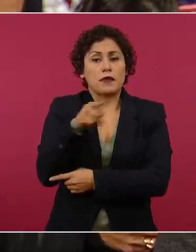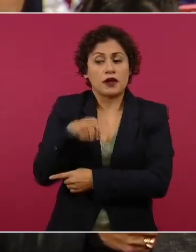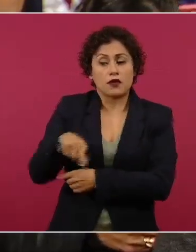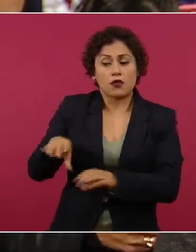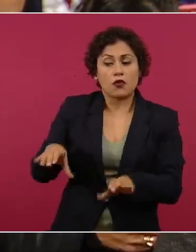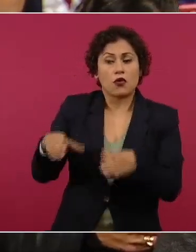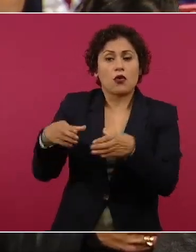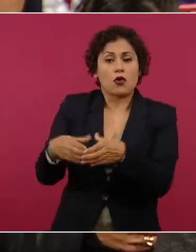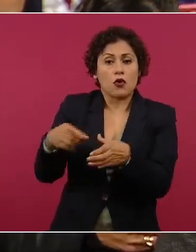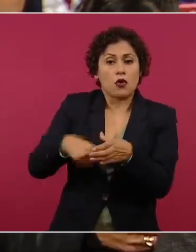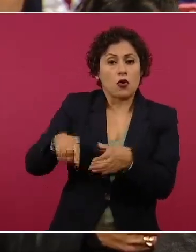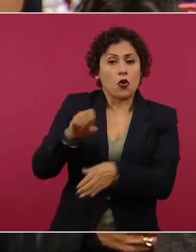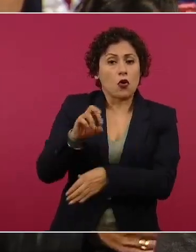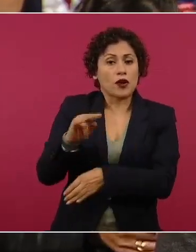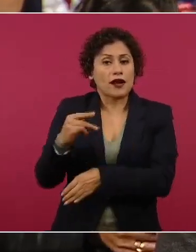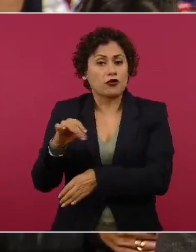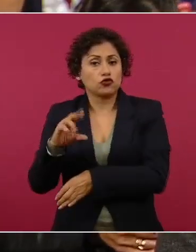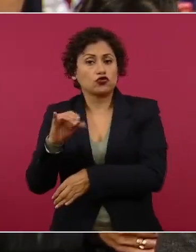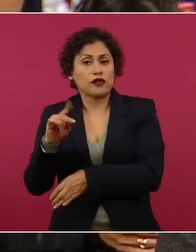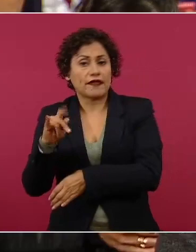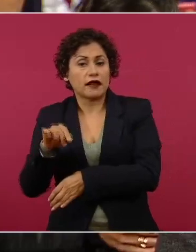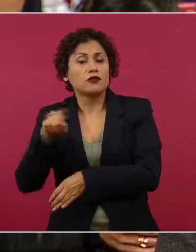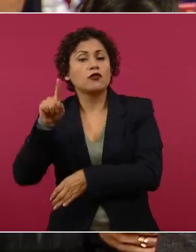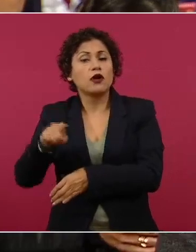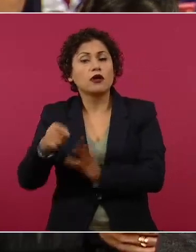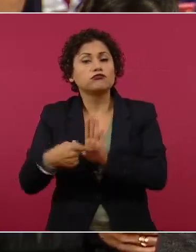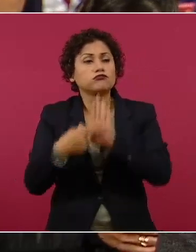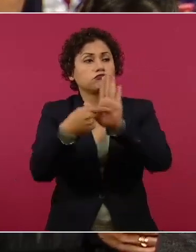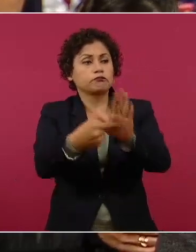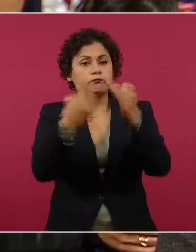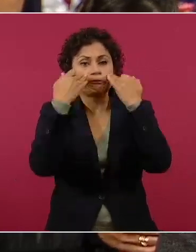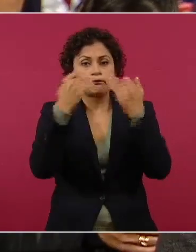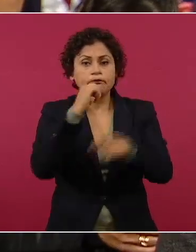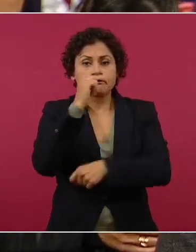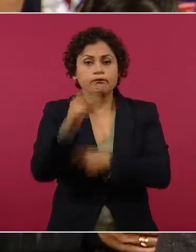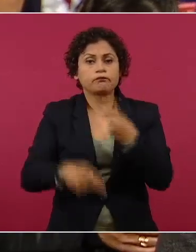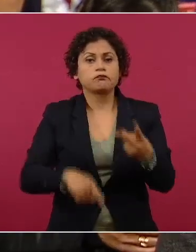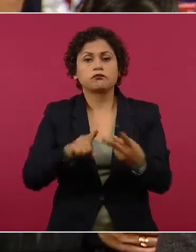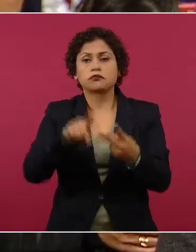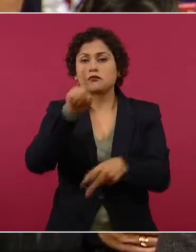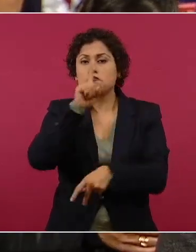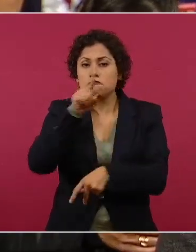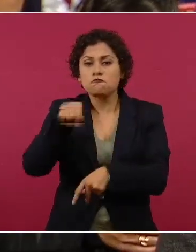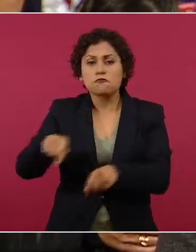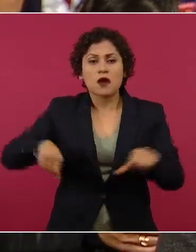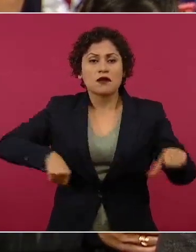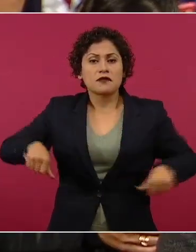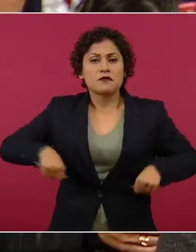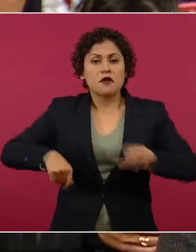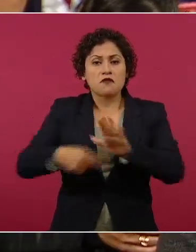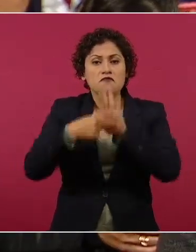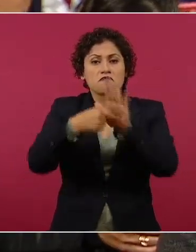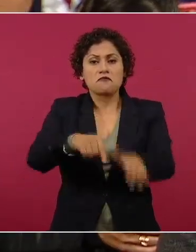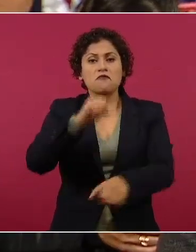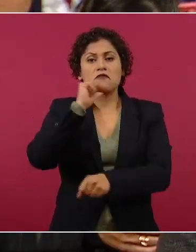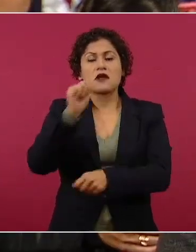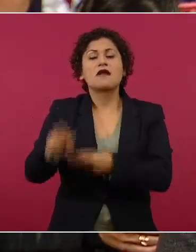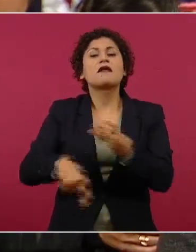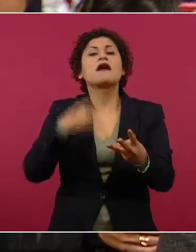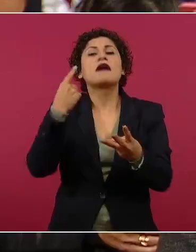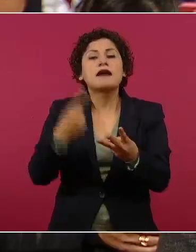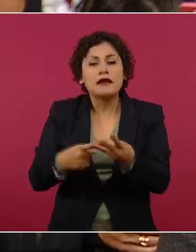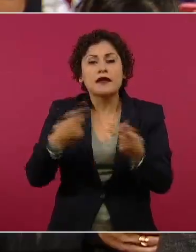no rinden cuentas a nadie, no transparentan sus procedimientos, no informan de sus acciones, ni siquiera reportan a quienes integran